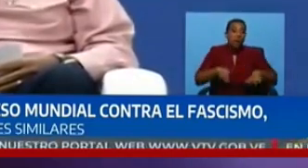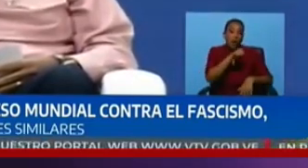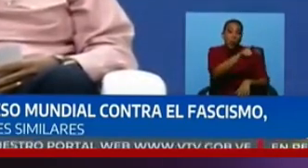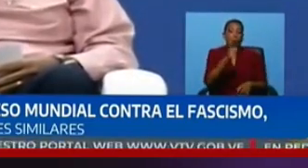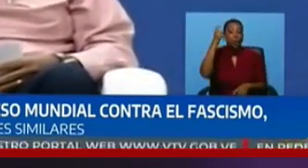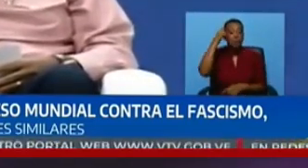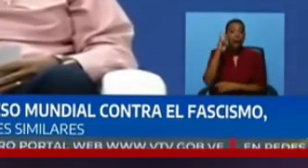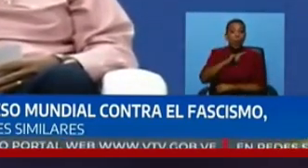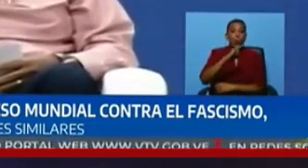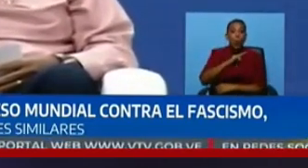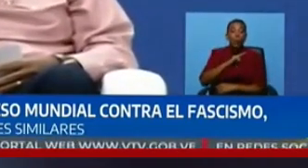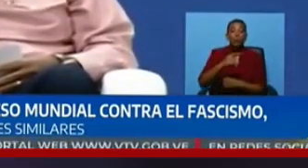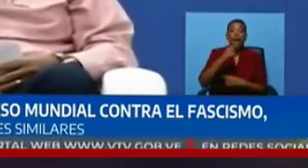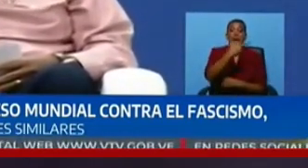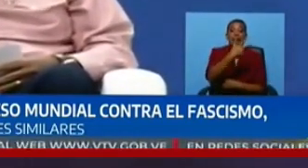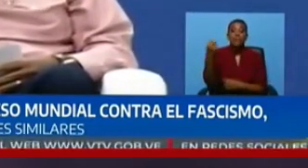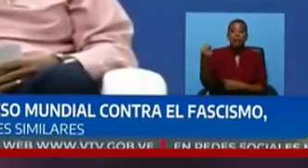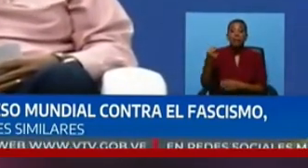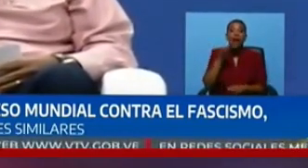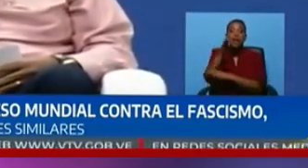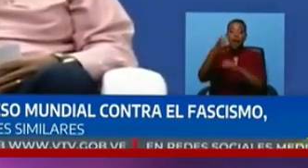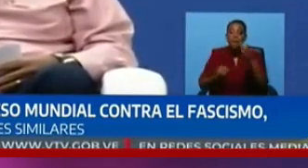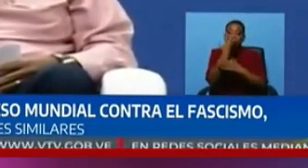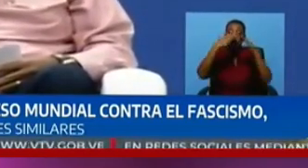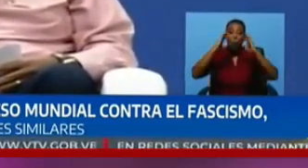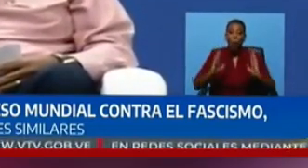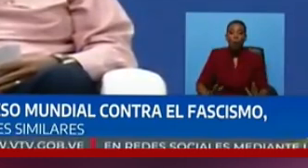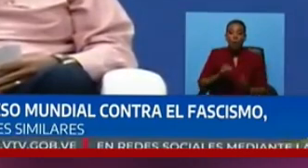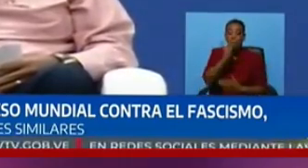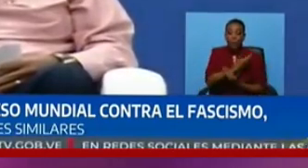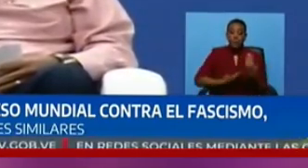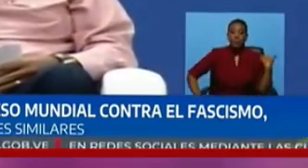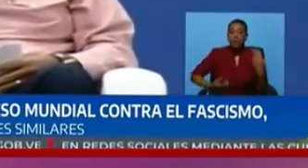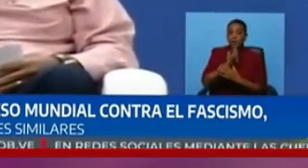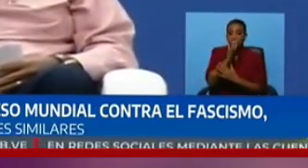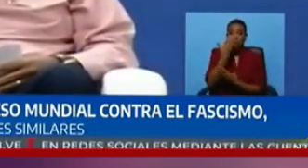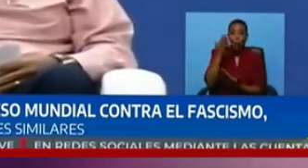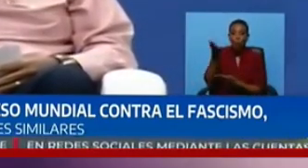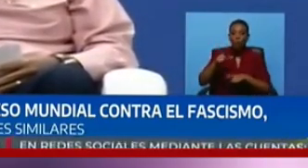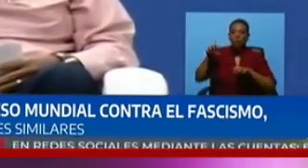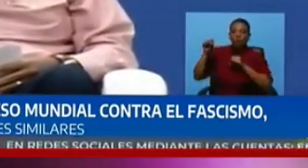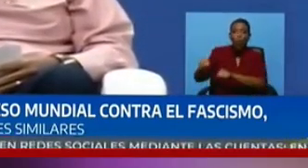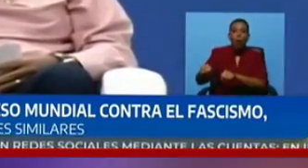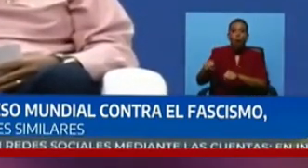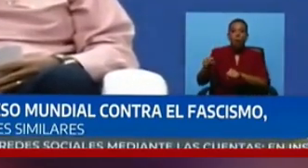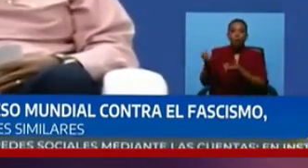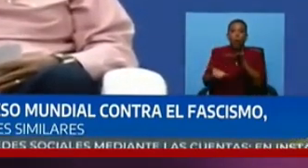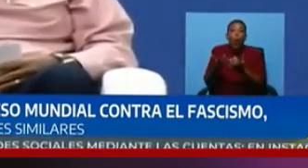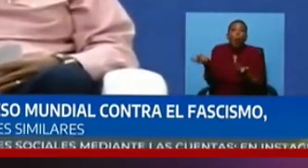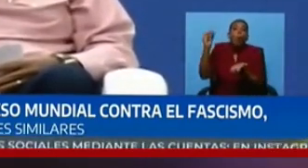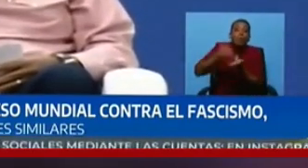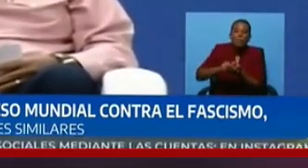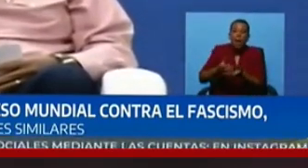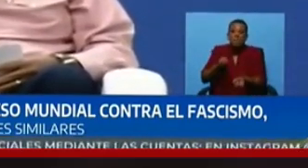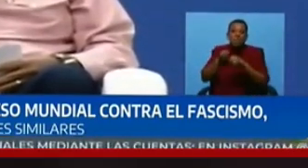frente antifascista, un frente antiimperialista, de estar muy atento a las violaciones que se